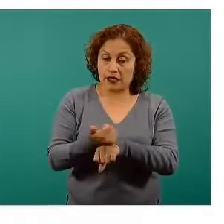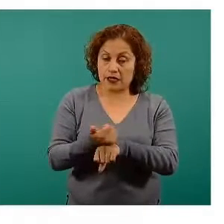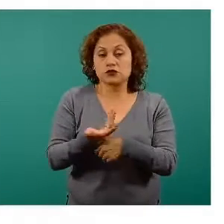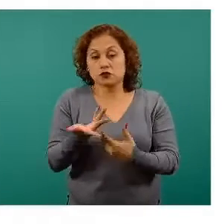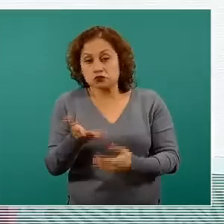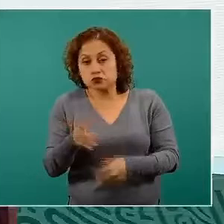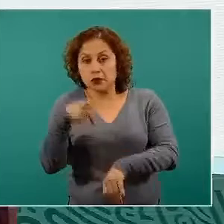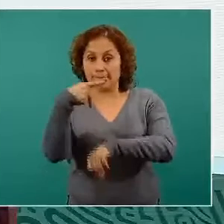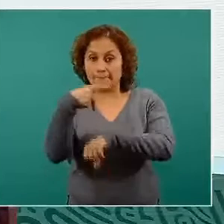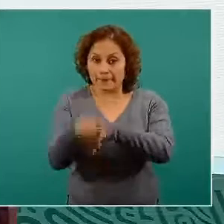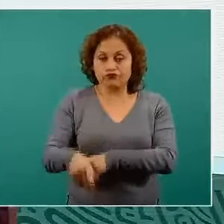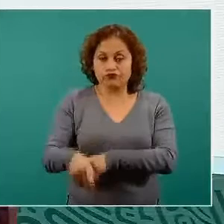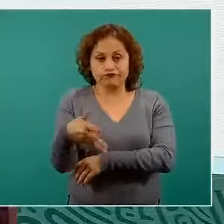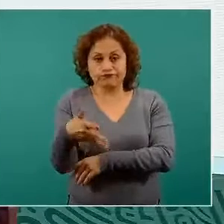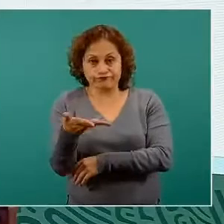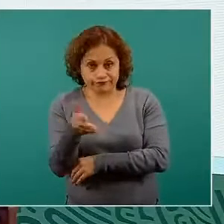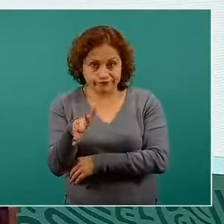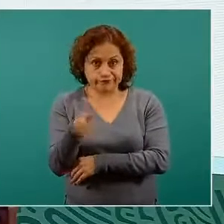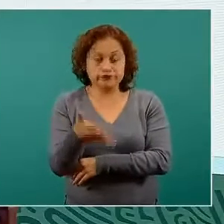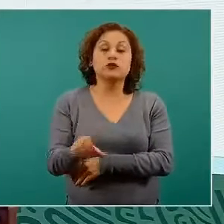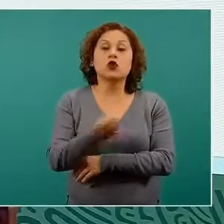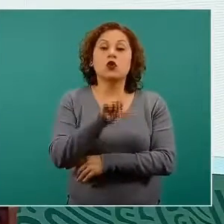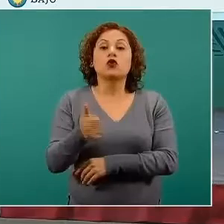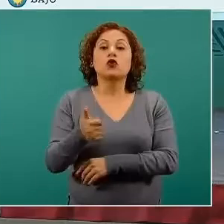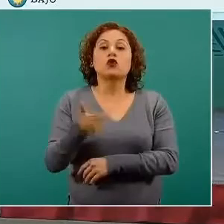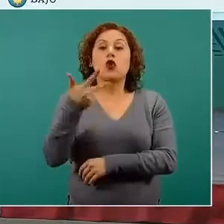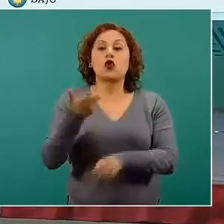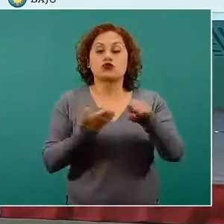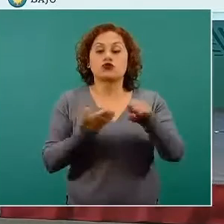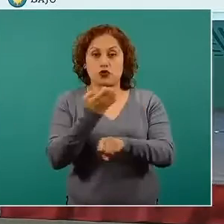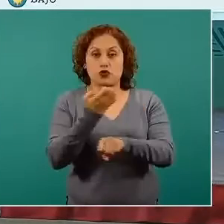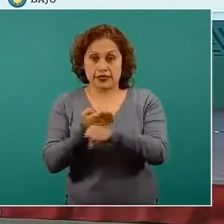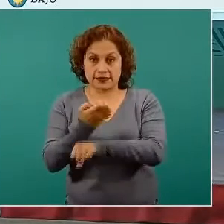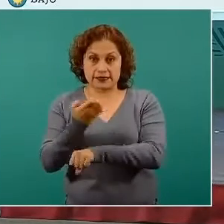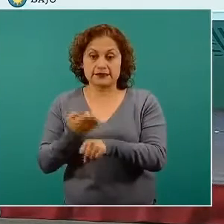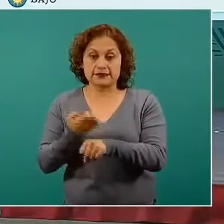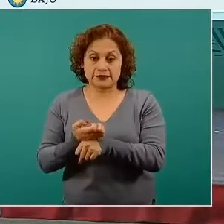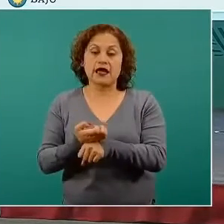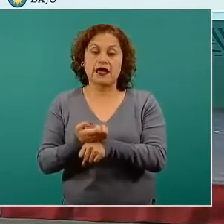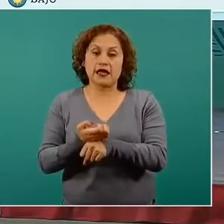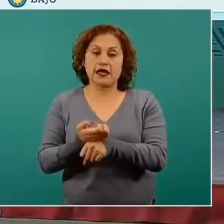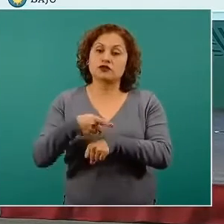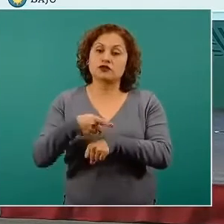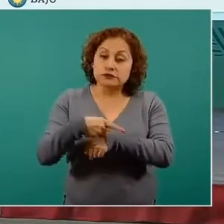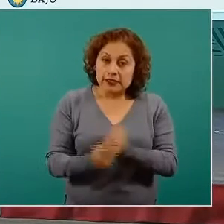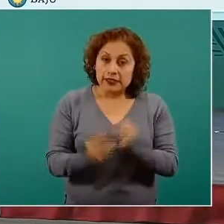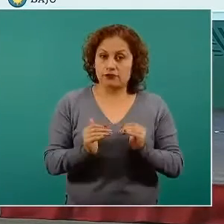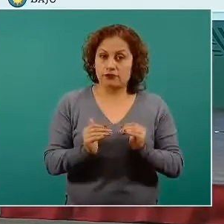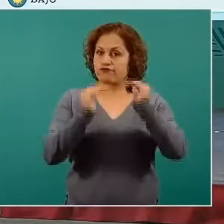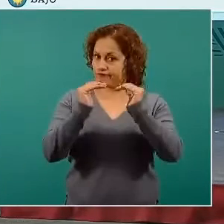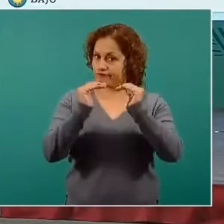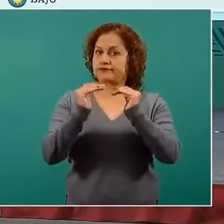riesgo moderado, y 8 entidades federativas con el riesgo alto.